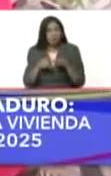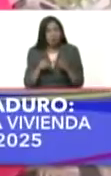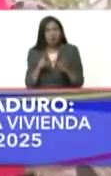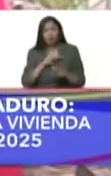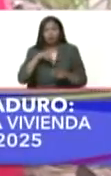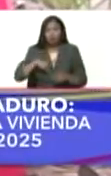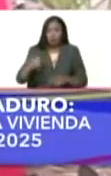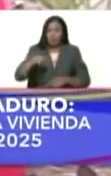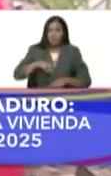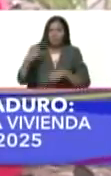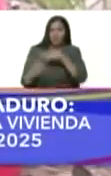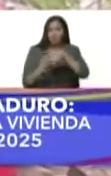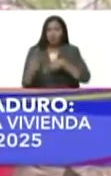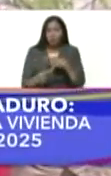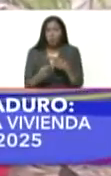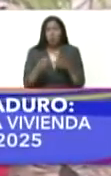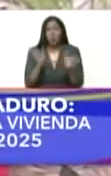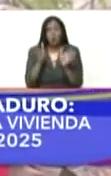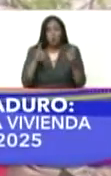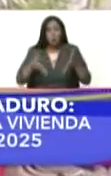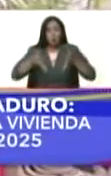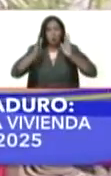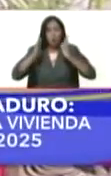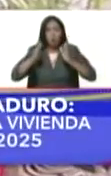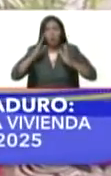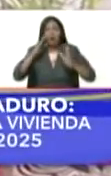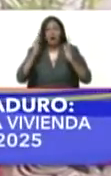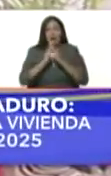hábitat, comunidad, vivienda.